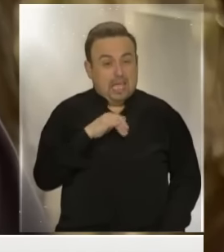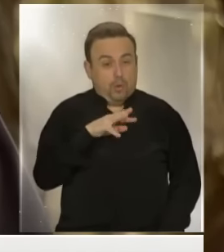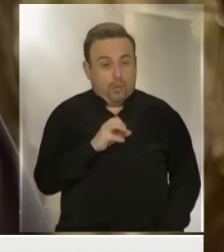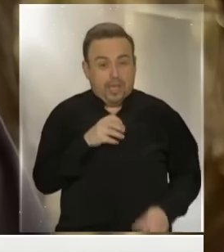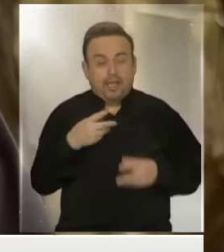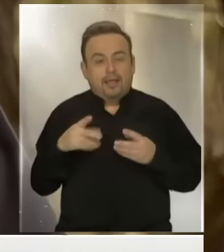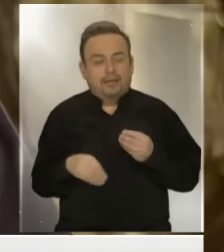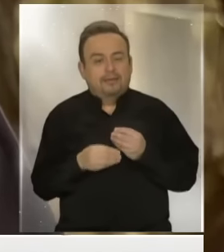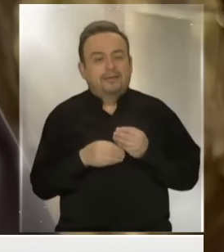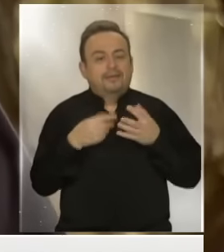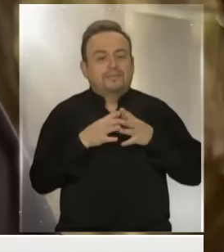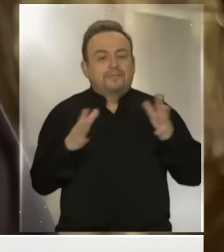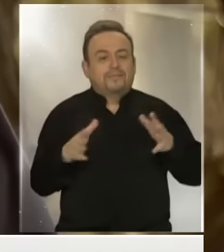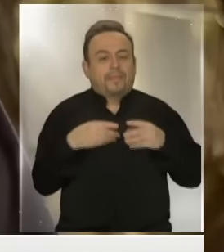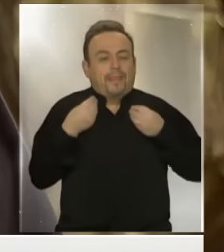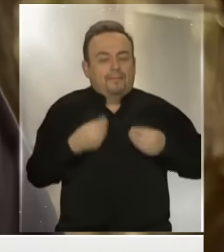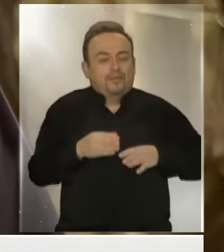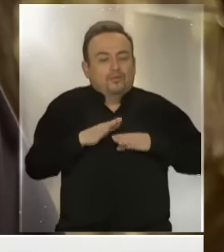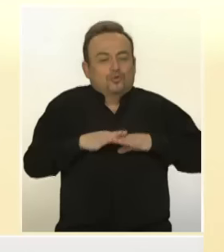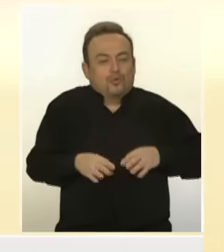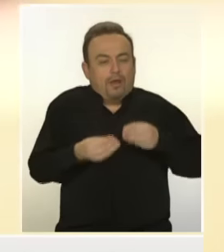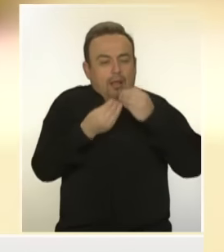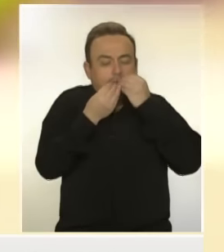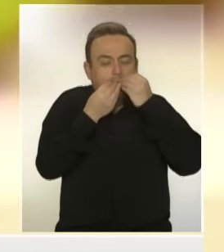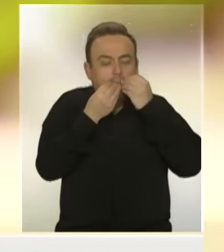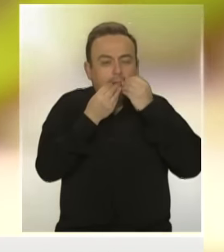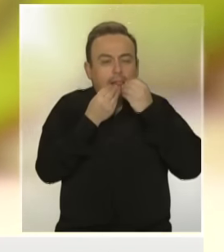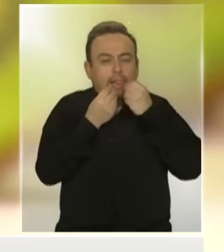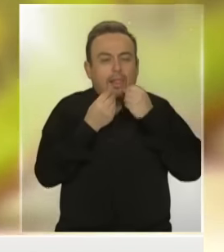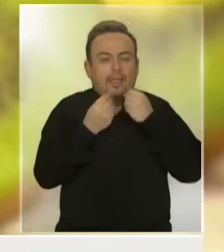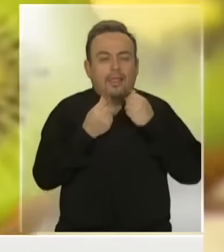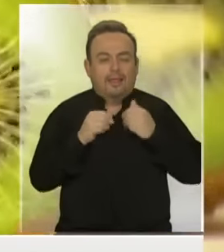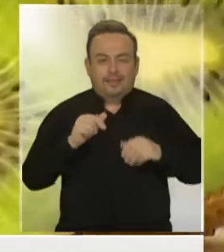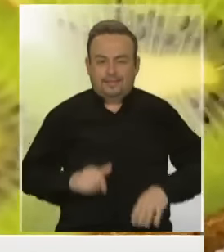además que aporte en la suavidad del producto.